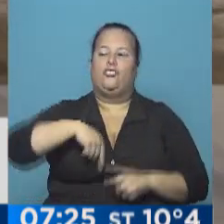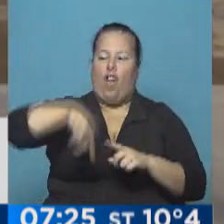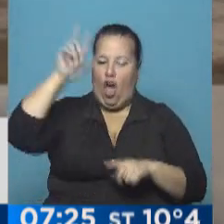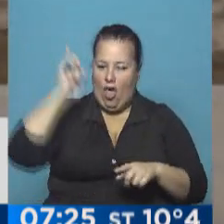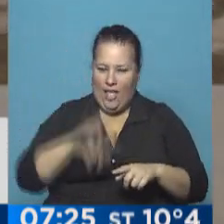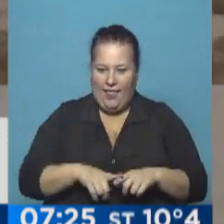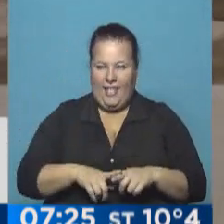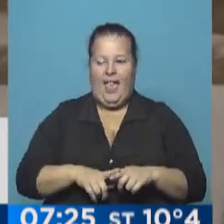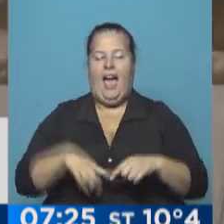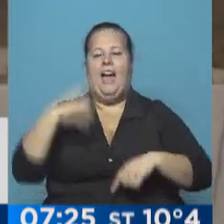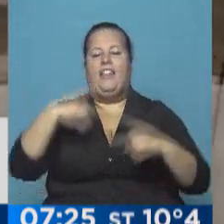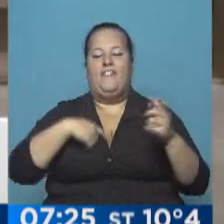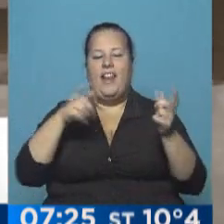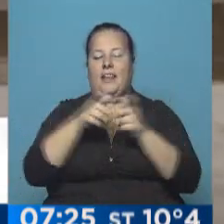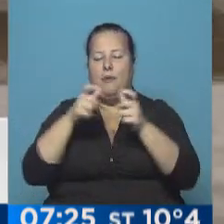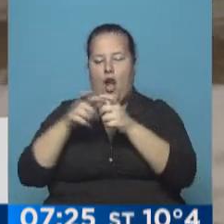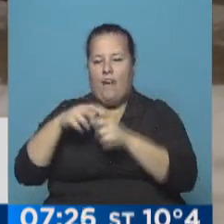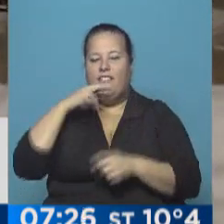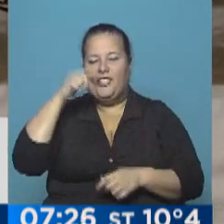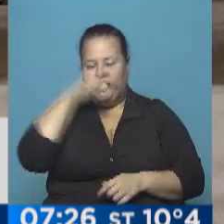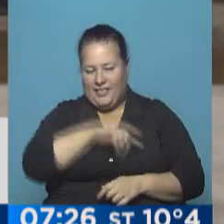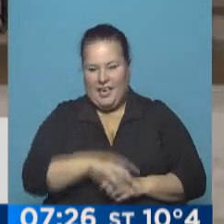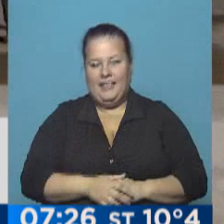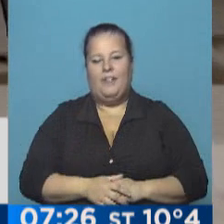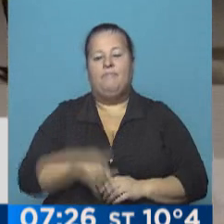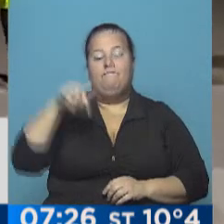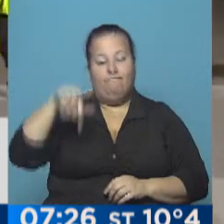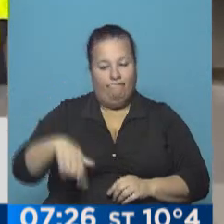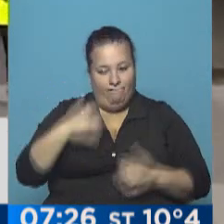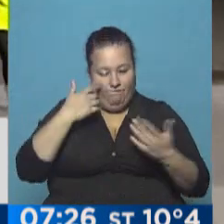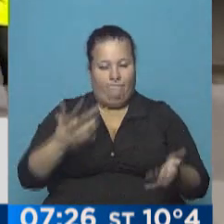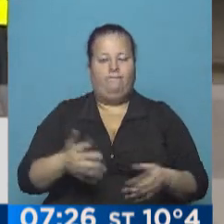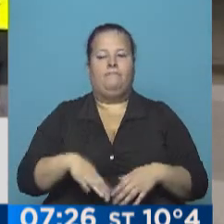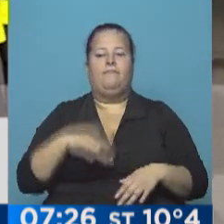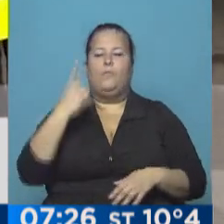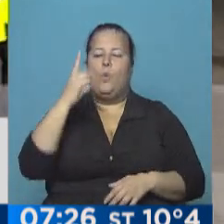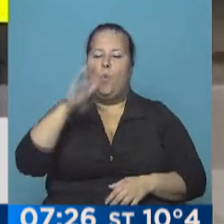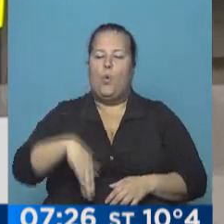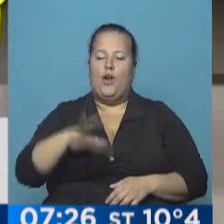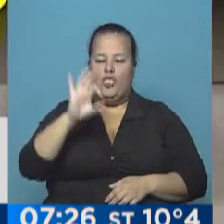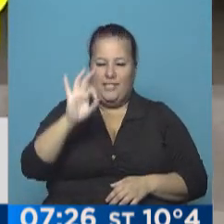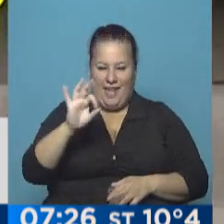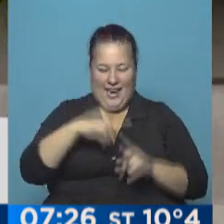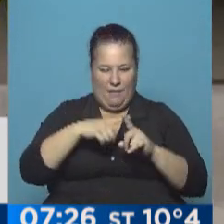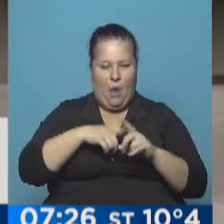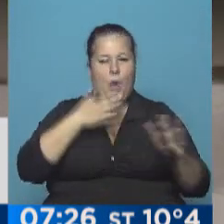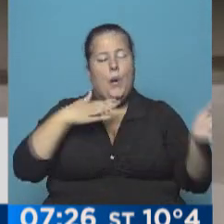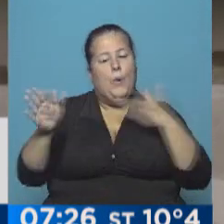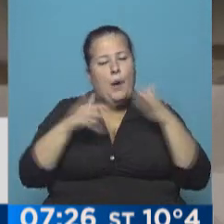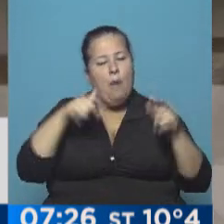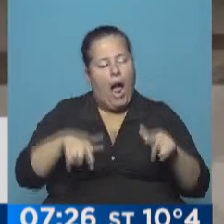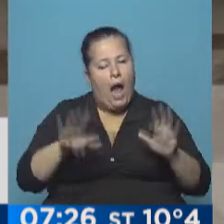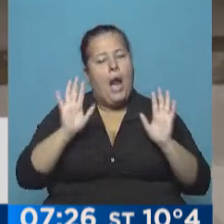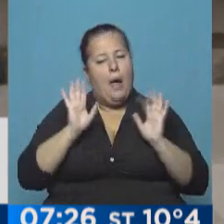jornada en las distintas ediciones de visión 7 aquí estamos con un grado bajo cero con un viento que por ahora